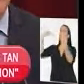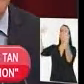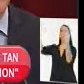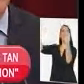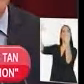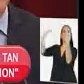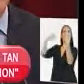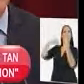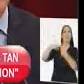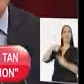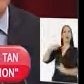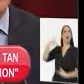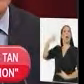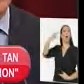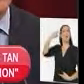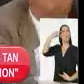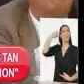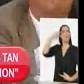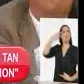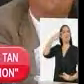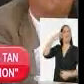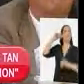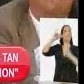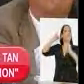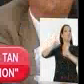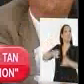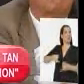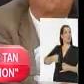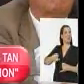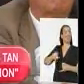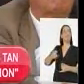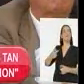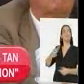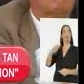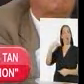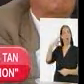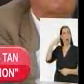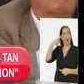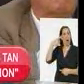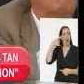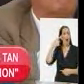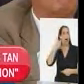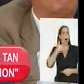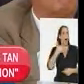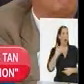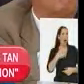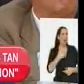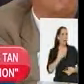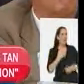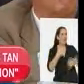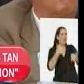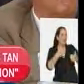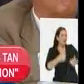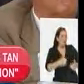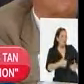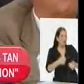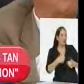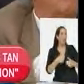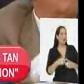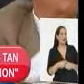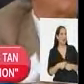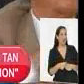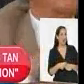gran equipo no existe. La demostración más clara es esta recurrencia de errores permanentes, más bien ubicados en el plano